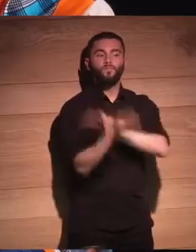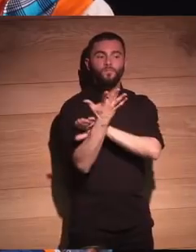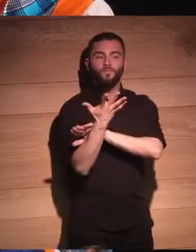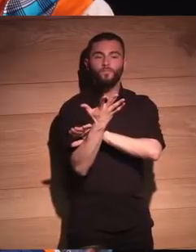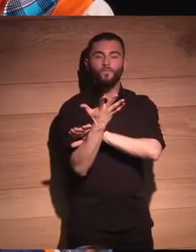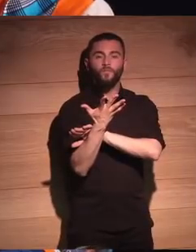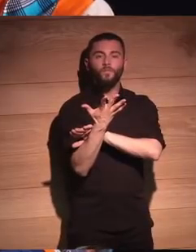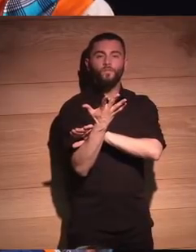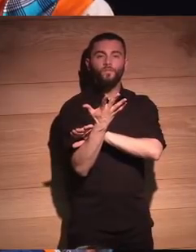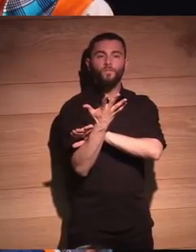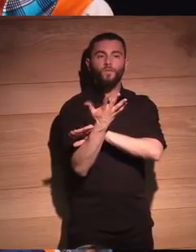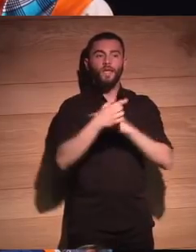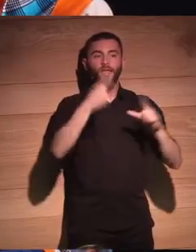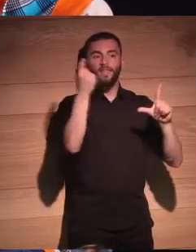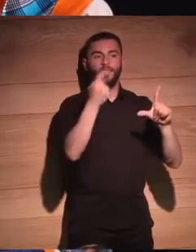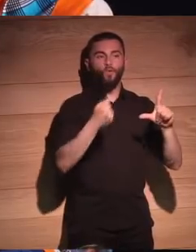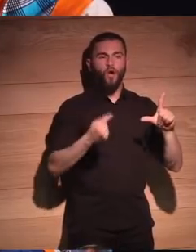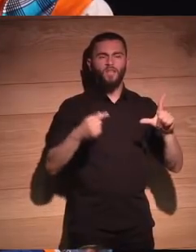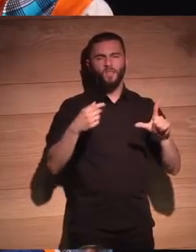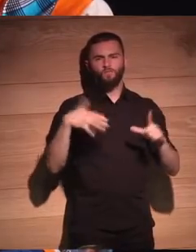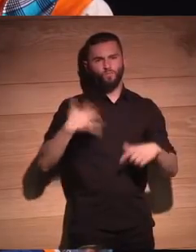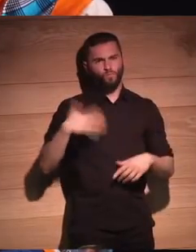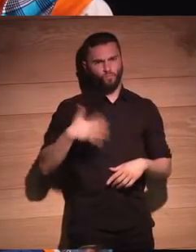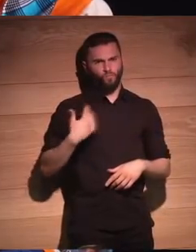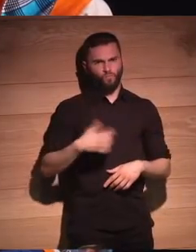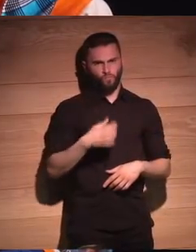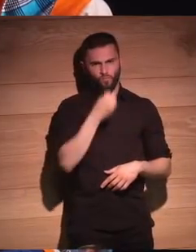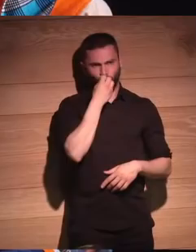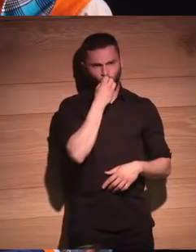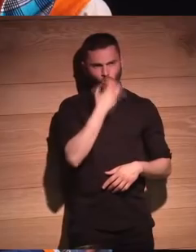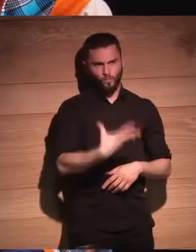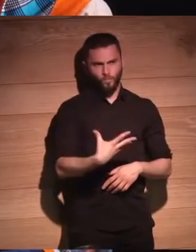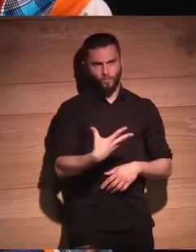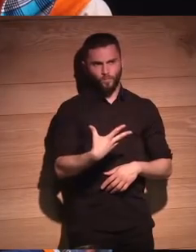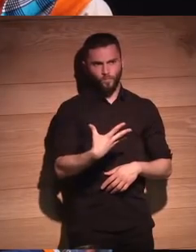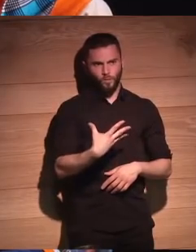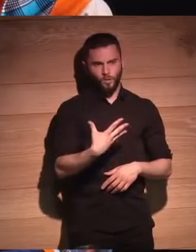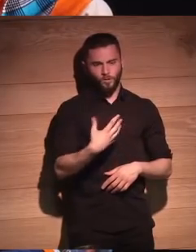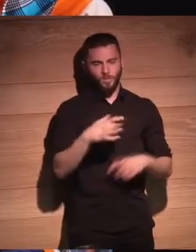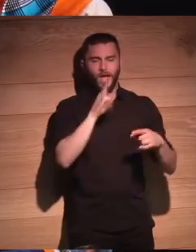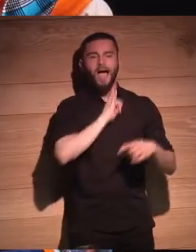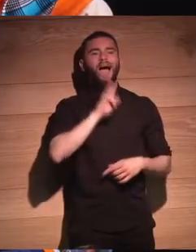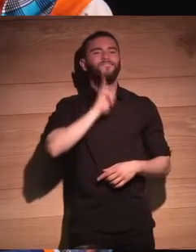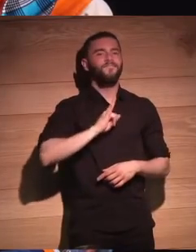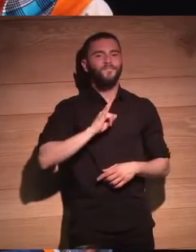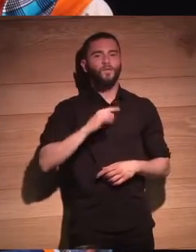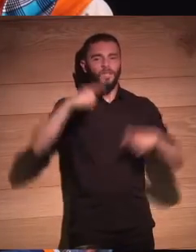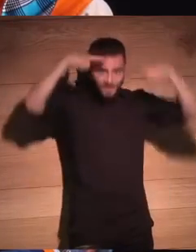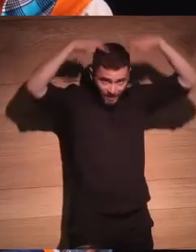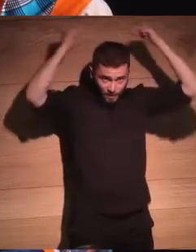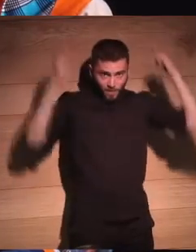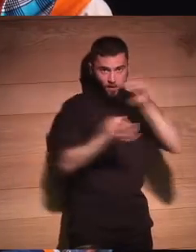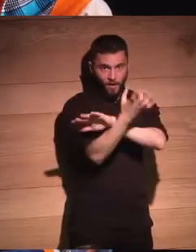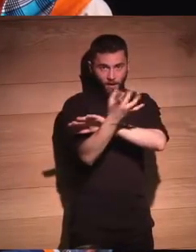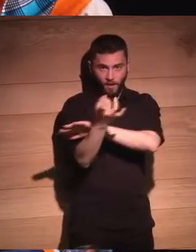dedica, digamos, con dibujantes muy brillantes a producir aventuras de Batman. Entonces, él es un poco la cabeza en ese sentido. A